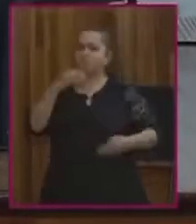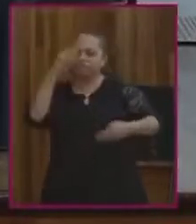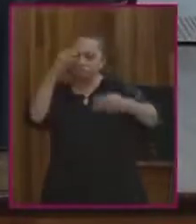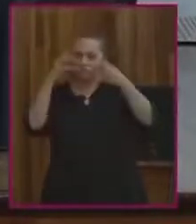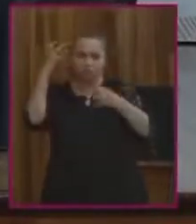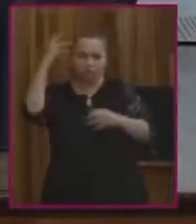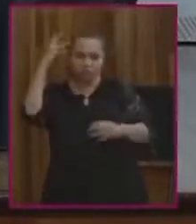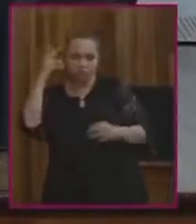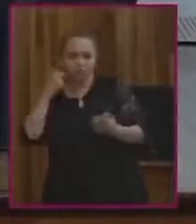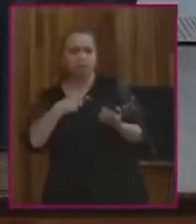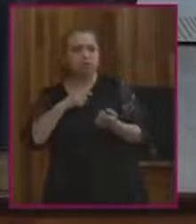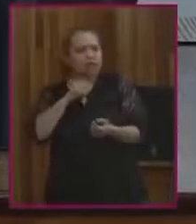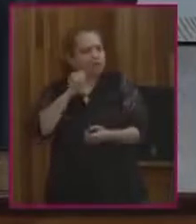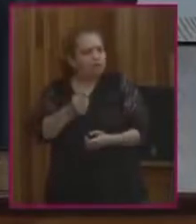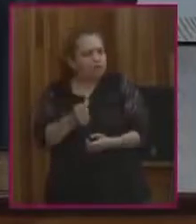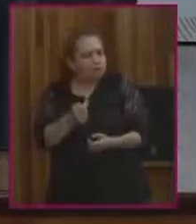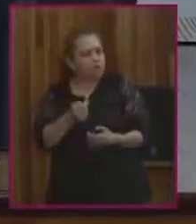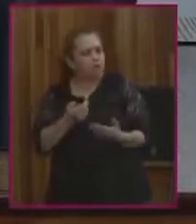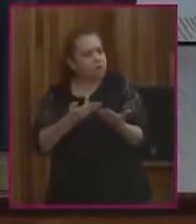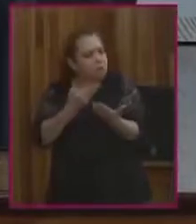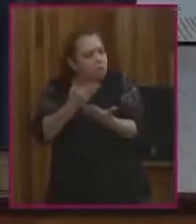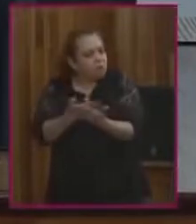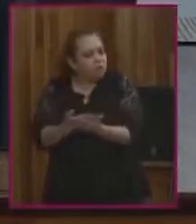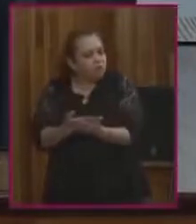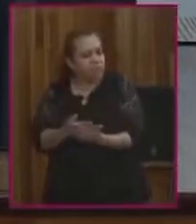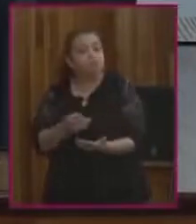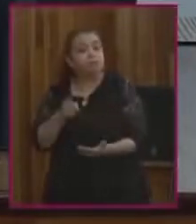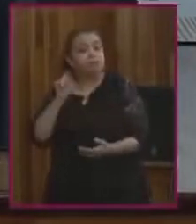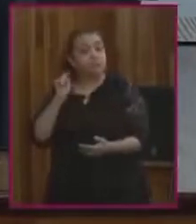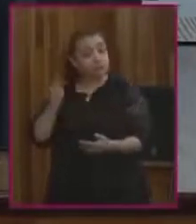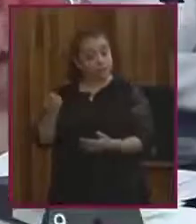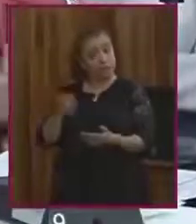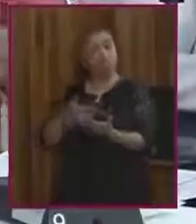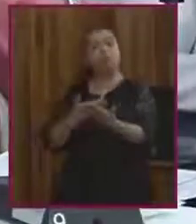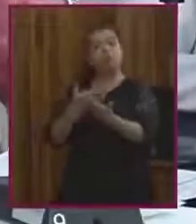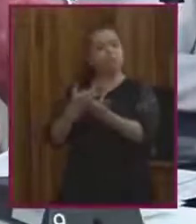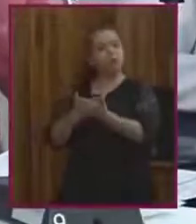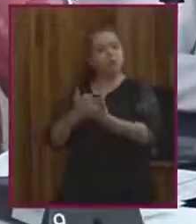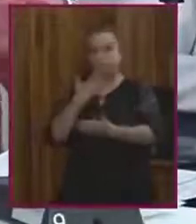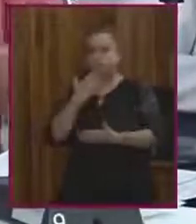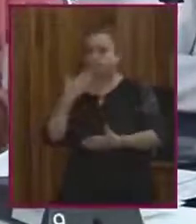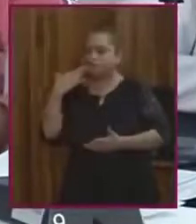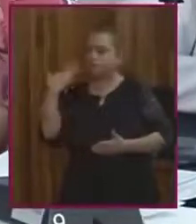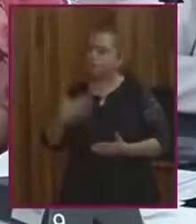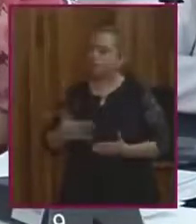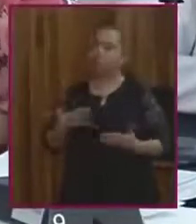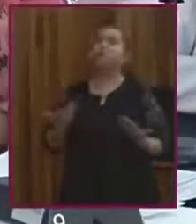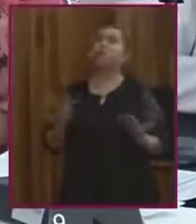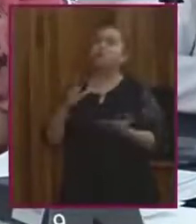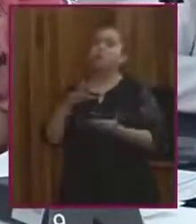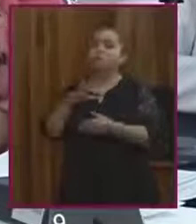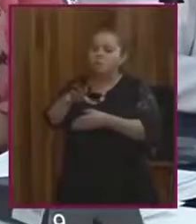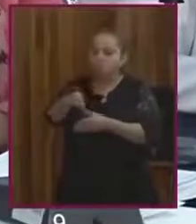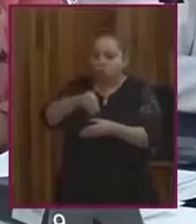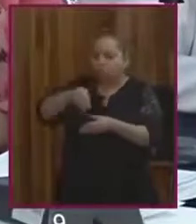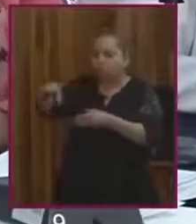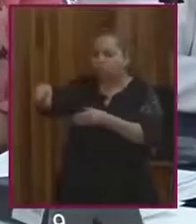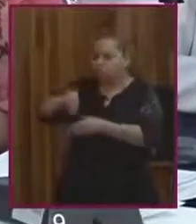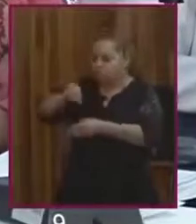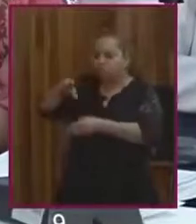a esta propuesta. Nos dice, es una propuesta extraordinaria porque recoge pues, lo que